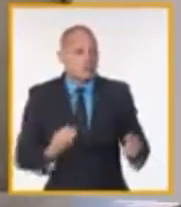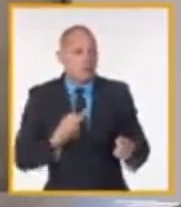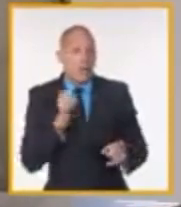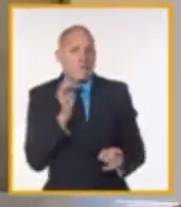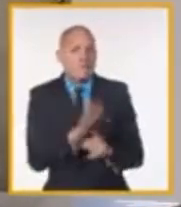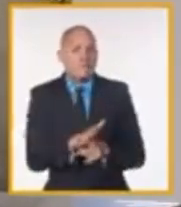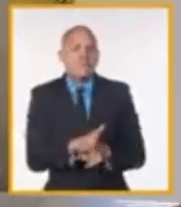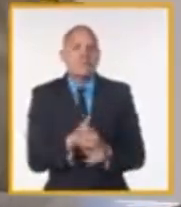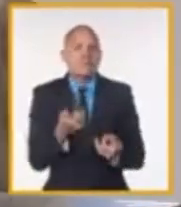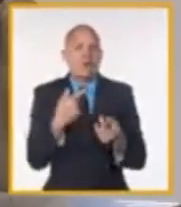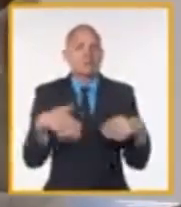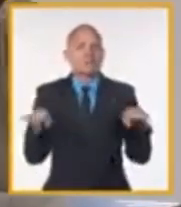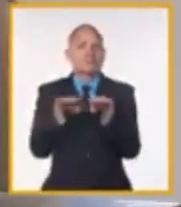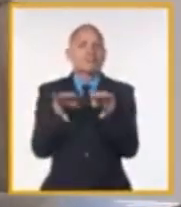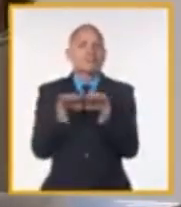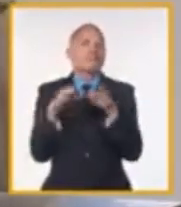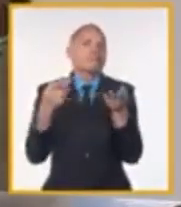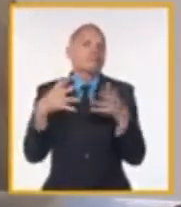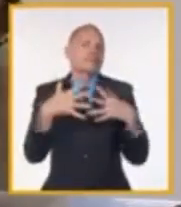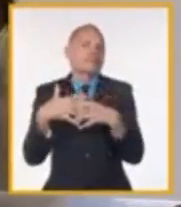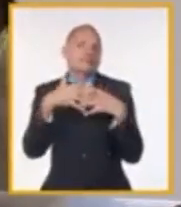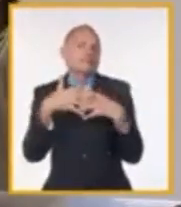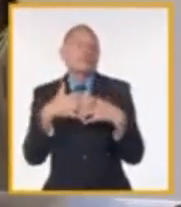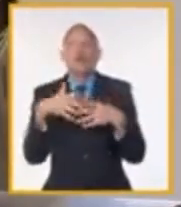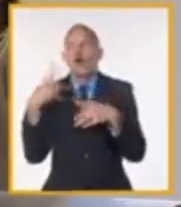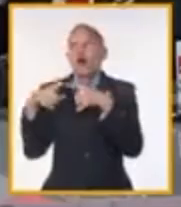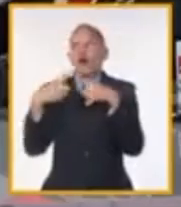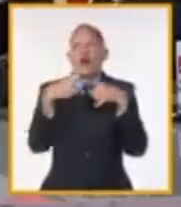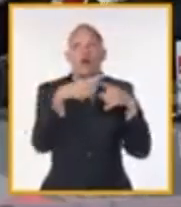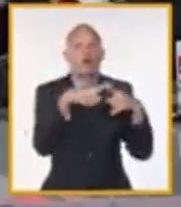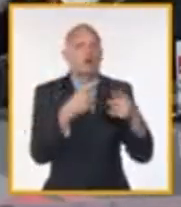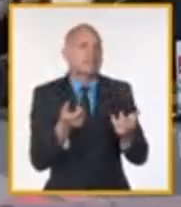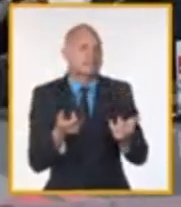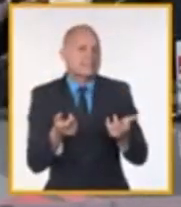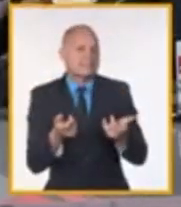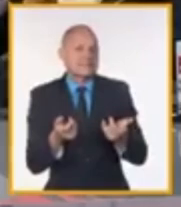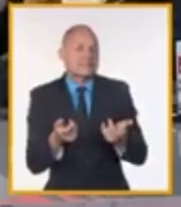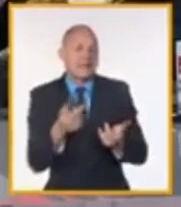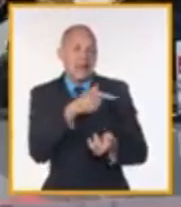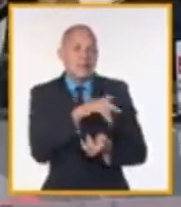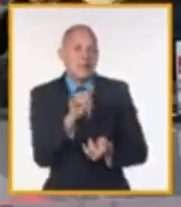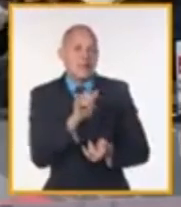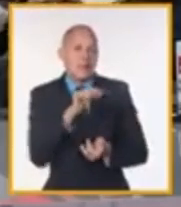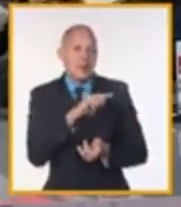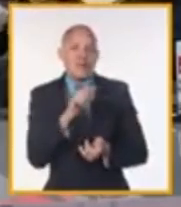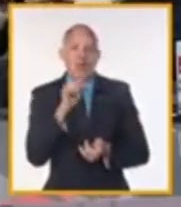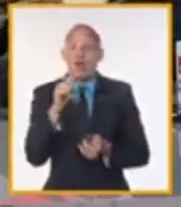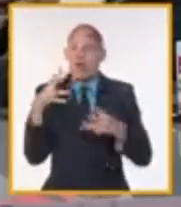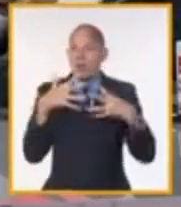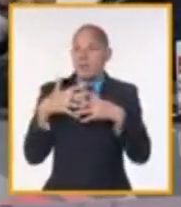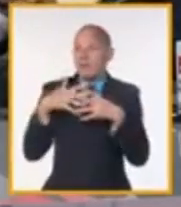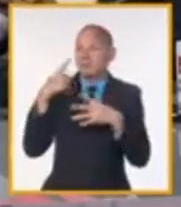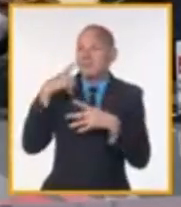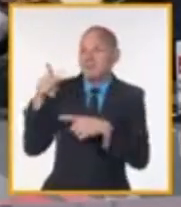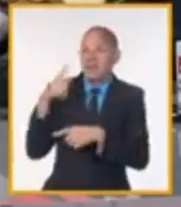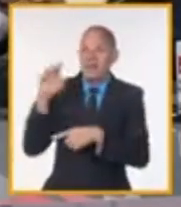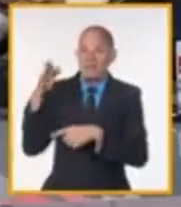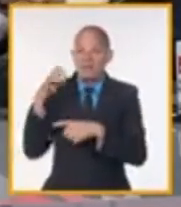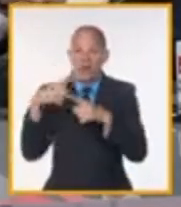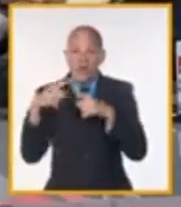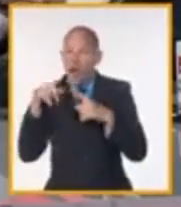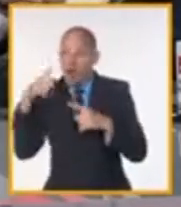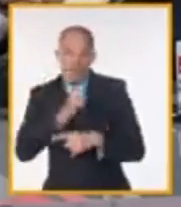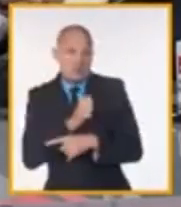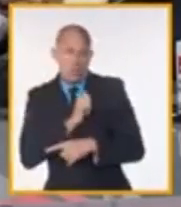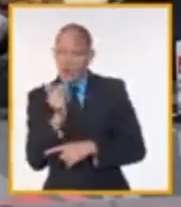un un arma nuclear cosa que nadie quiere es que también tiene que tener garantía cosa que nadie qui pero una